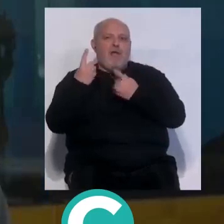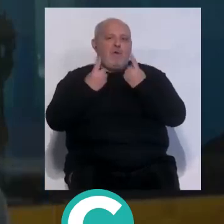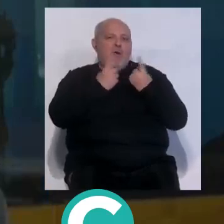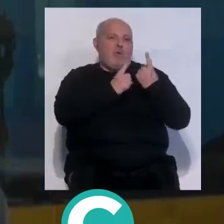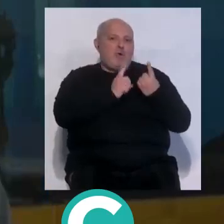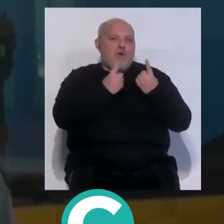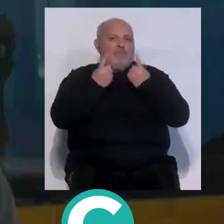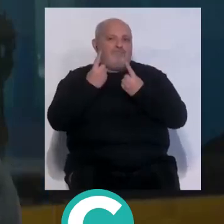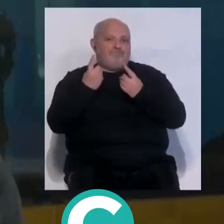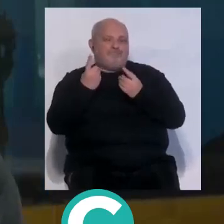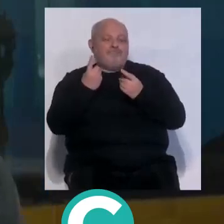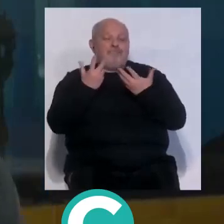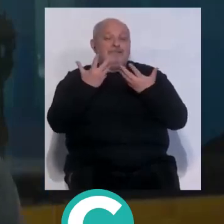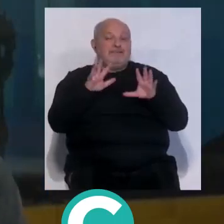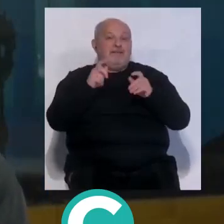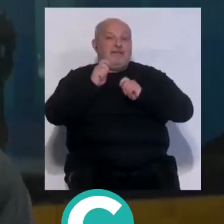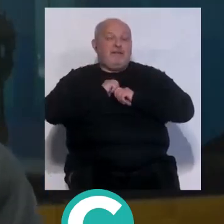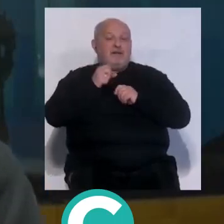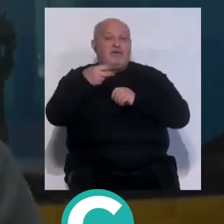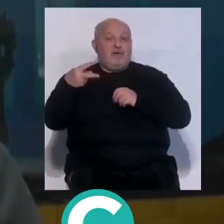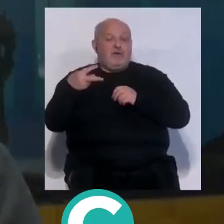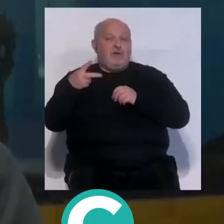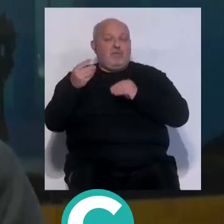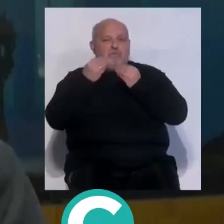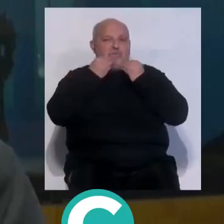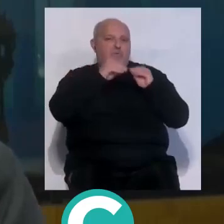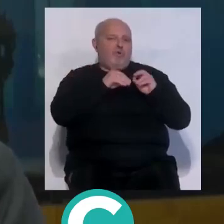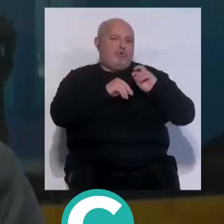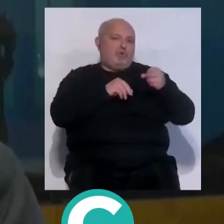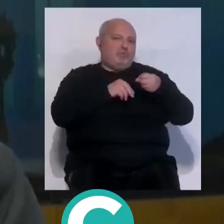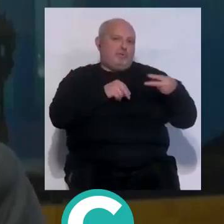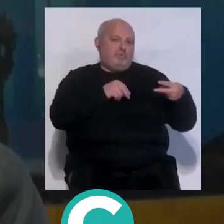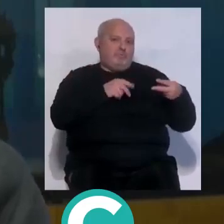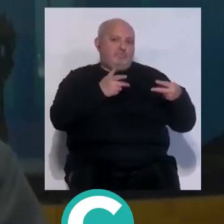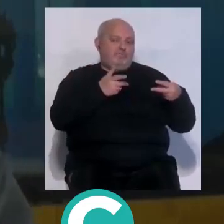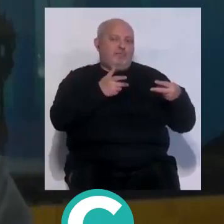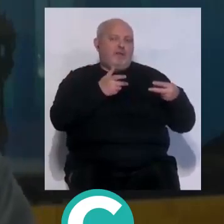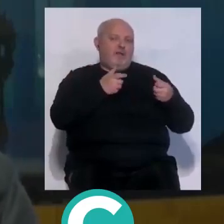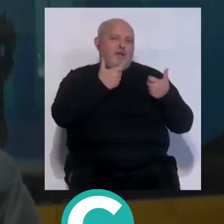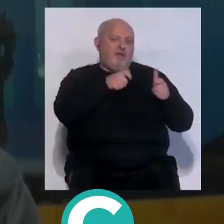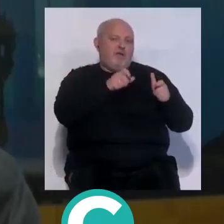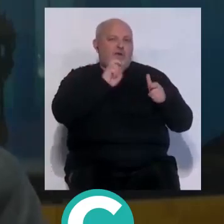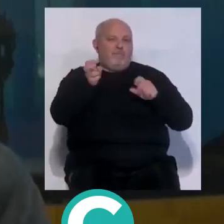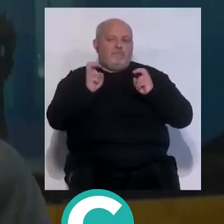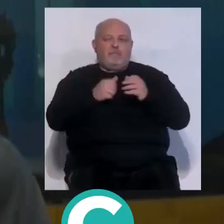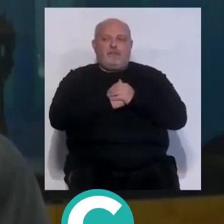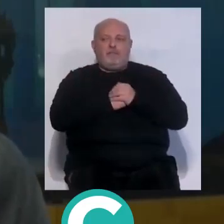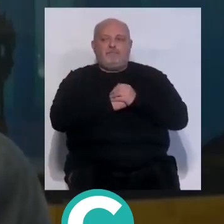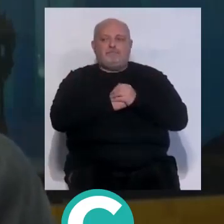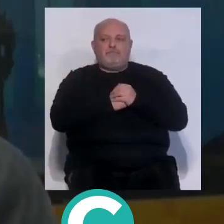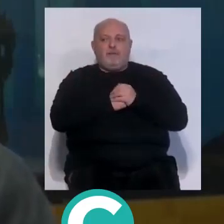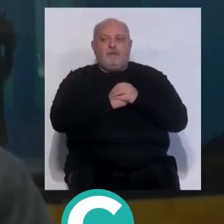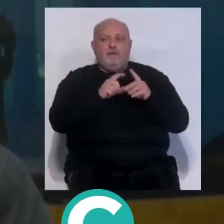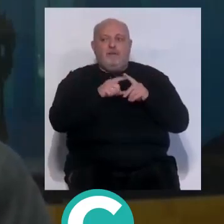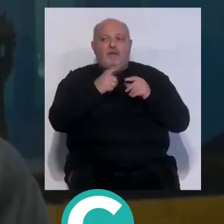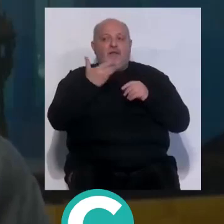y cuando, bueno, si no da resultado uno, pues se trata con otro de ellos. Y